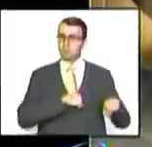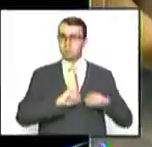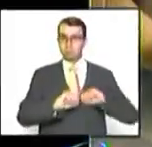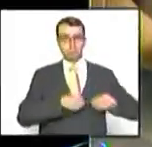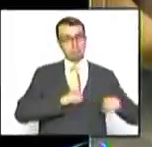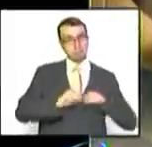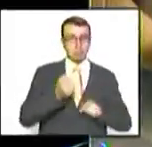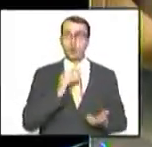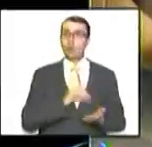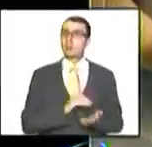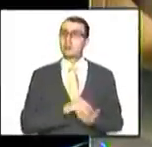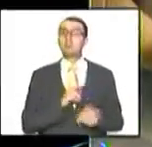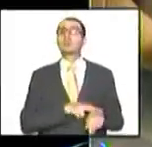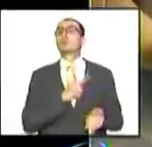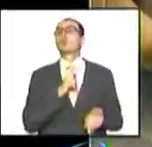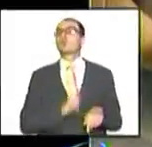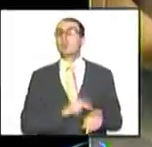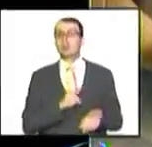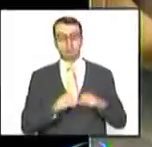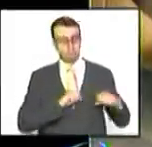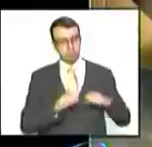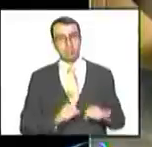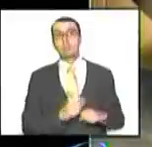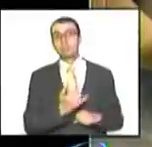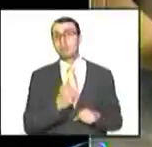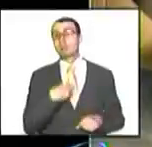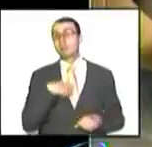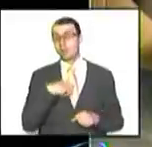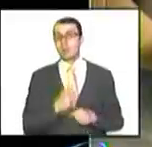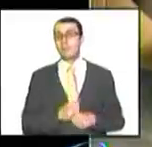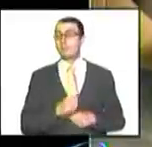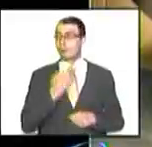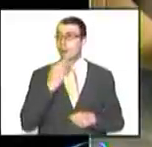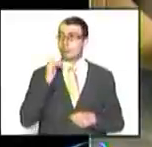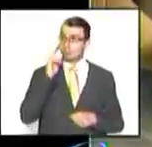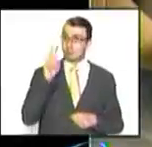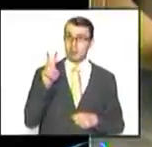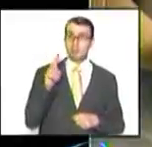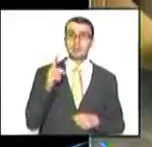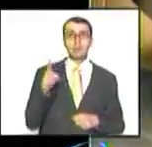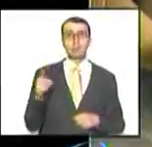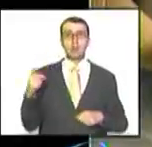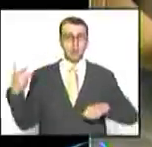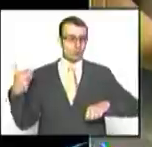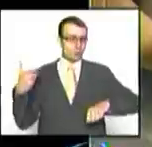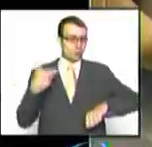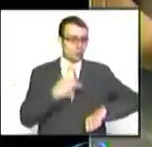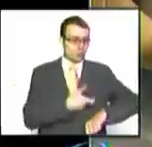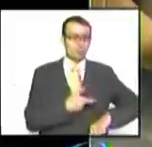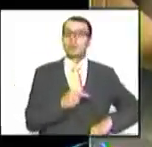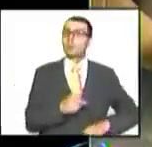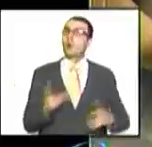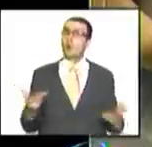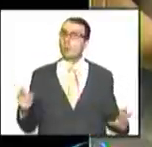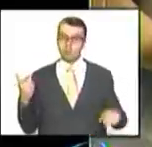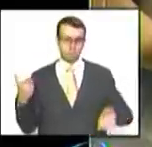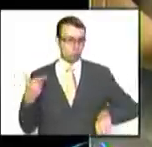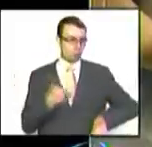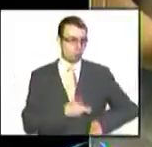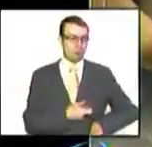a recuperar su formación normal. Miren, por ejemplo, aquí la aplicación de plasma rico en plaquetas.